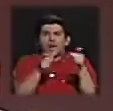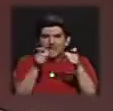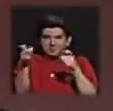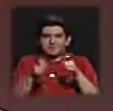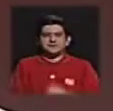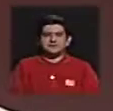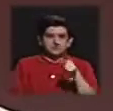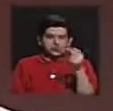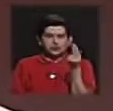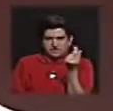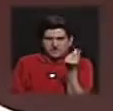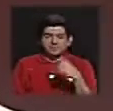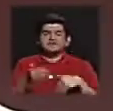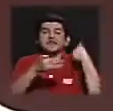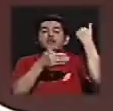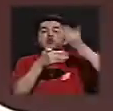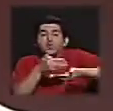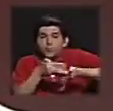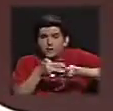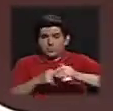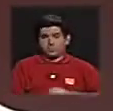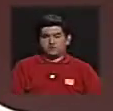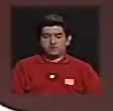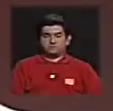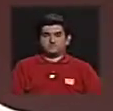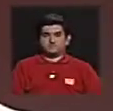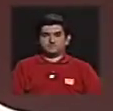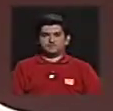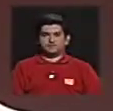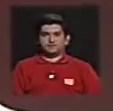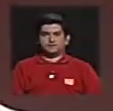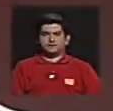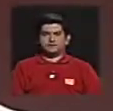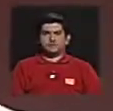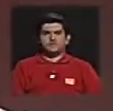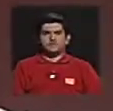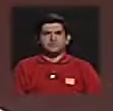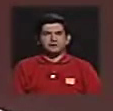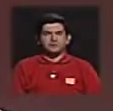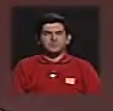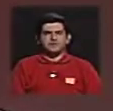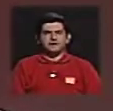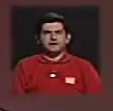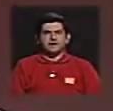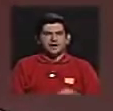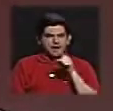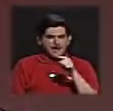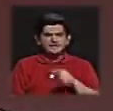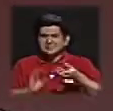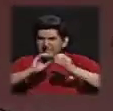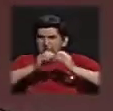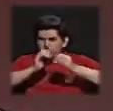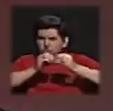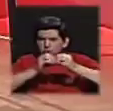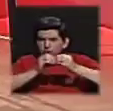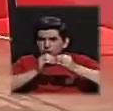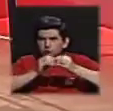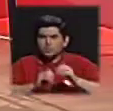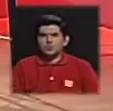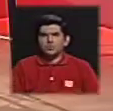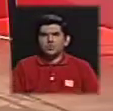de los recursos. Después, en una opinión, en un dictamen jurídico... Eso es una cifra